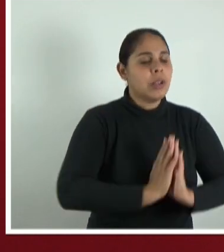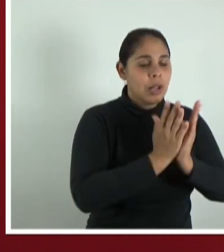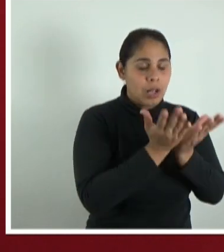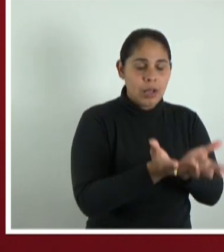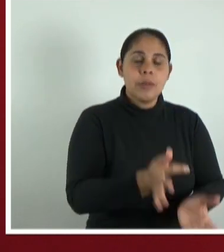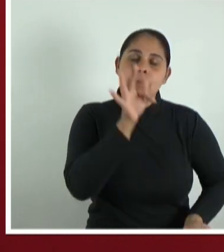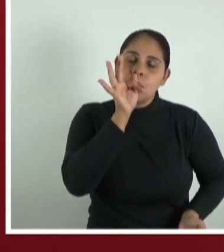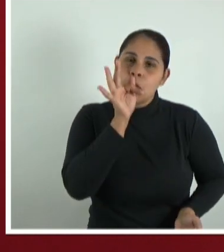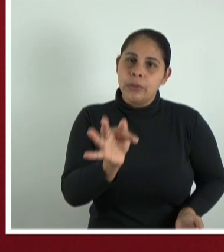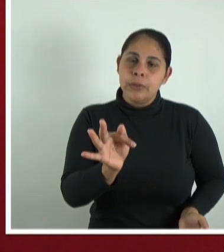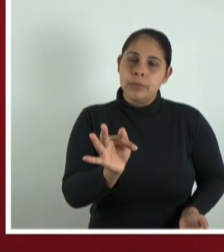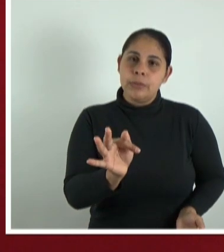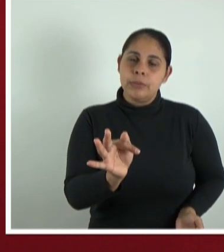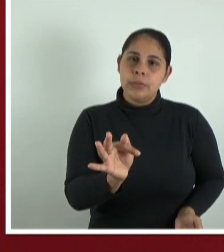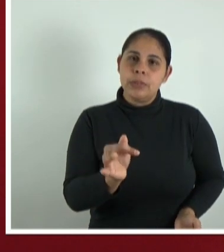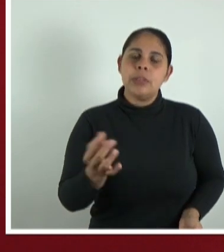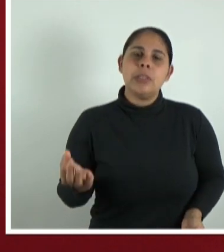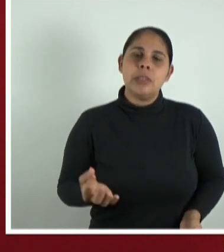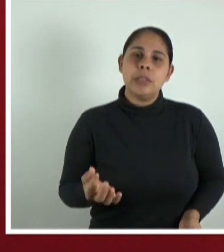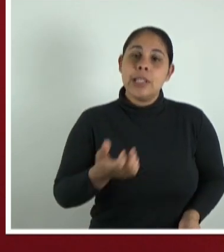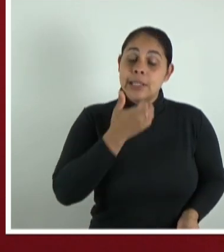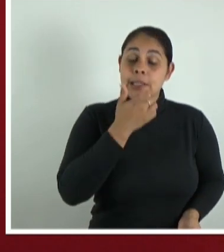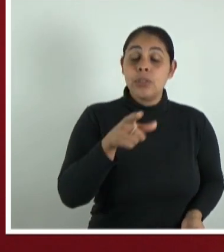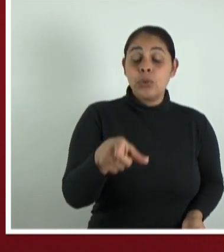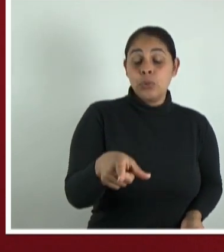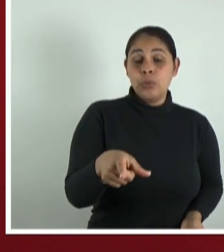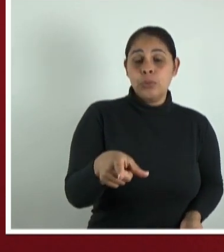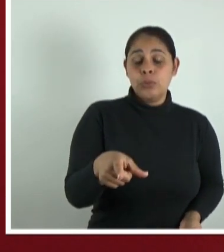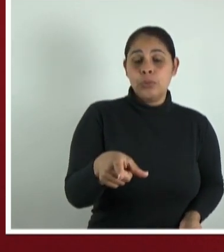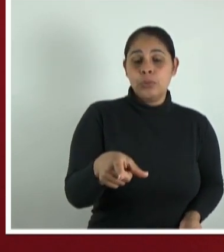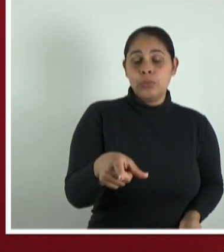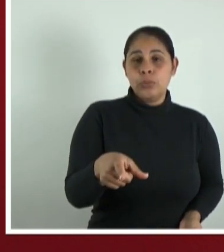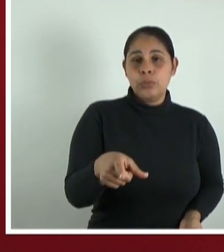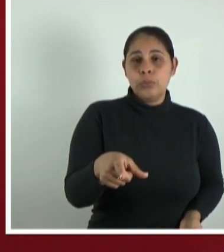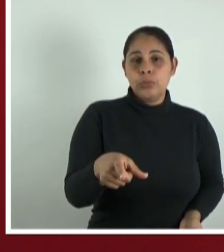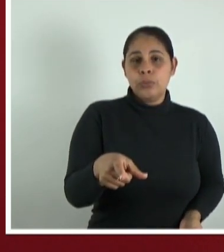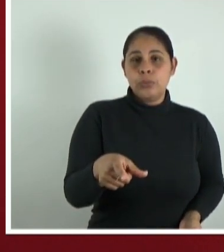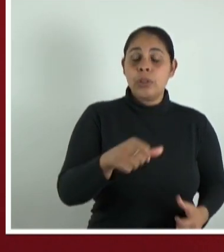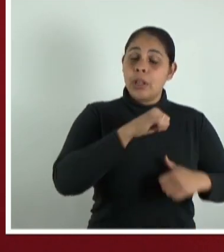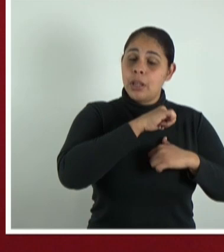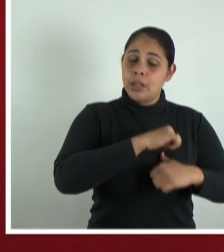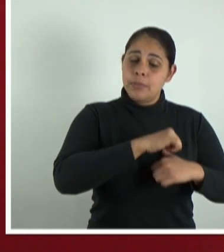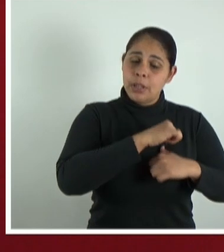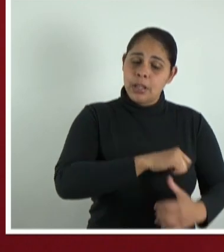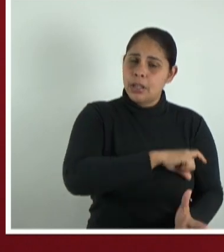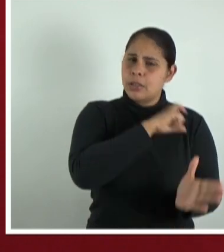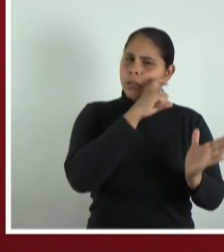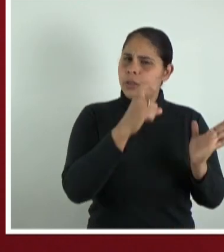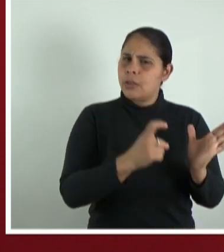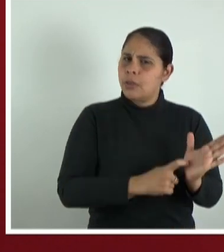de todo corazón, si usted pone toda su esperanza